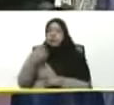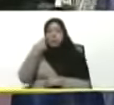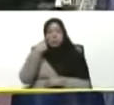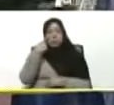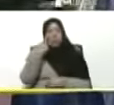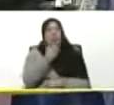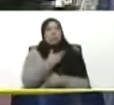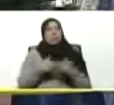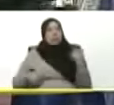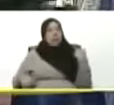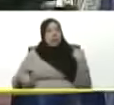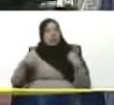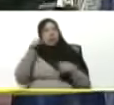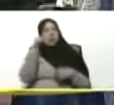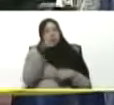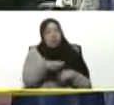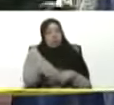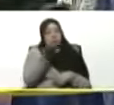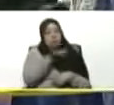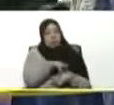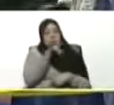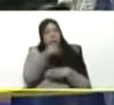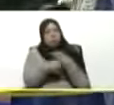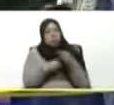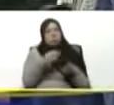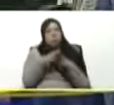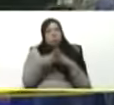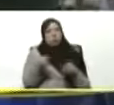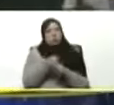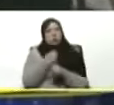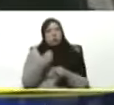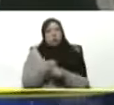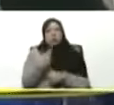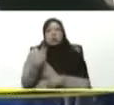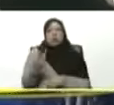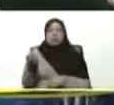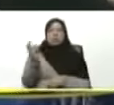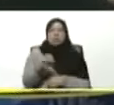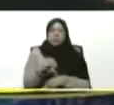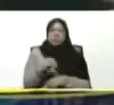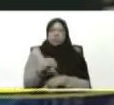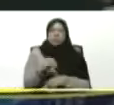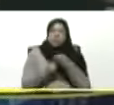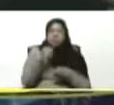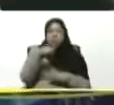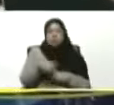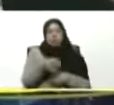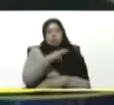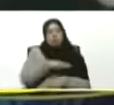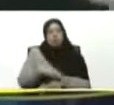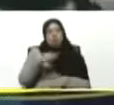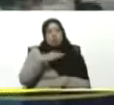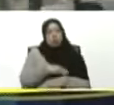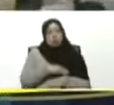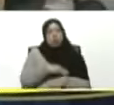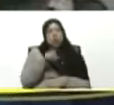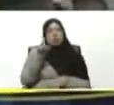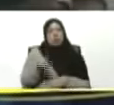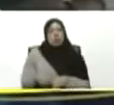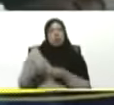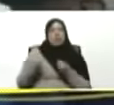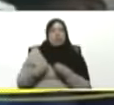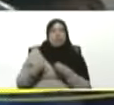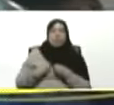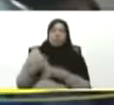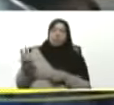que es el epicentro cultural nuestro. Desde todo ya más de 3 décadas, lo que hoy la gran misión también Viva